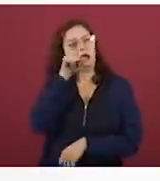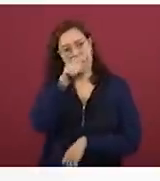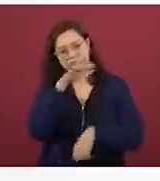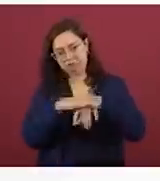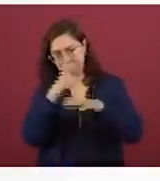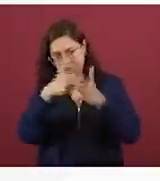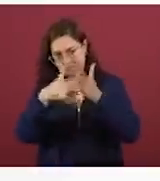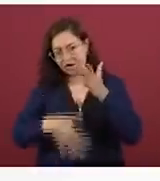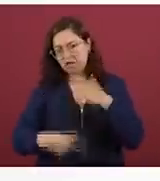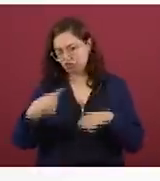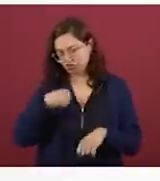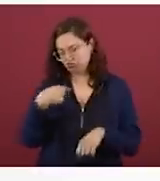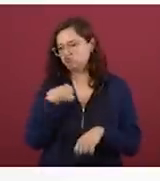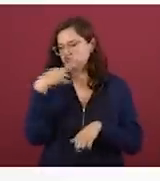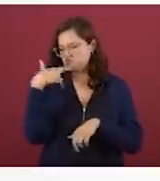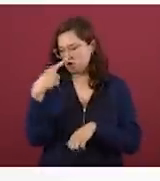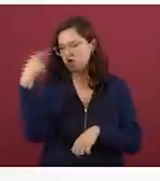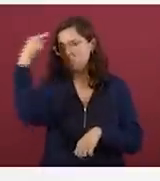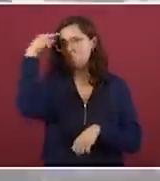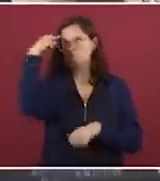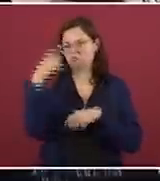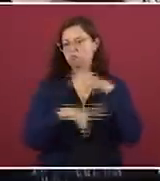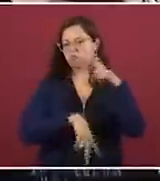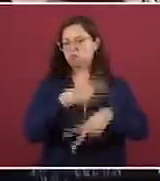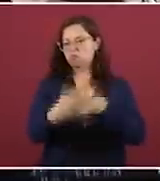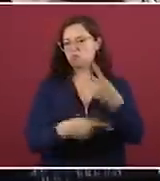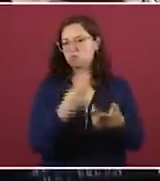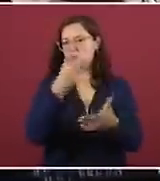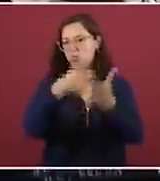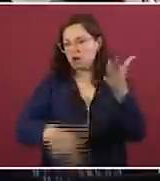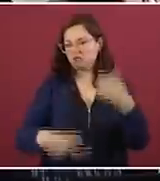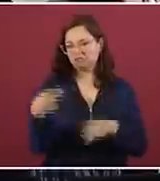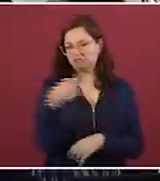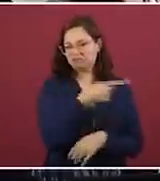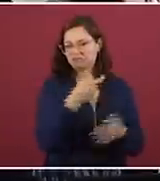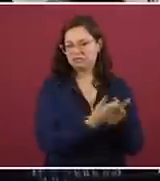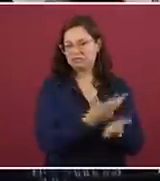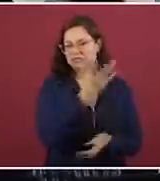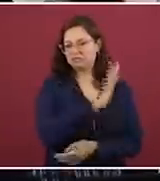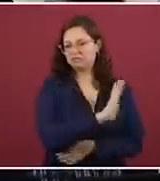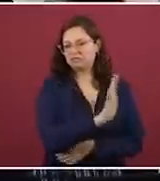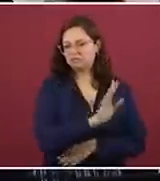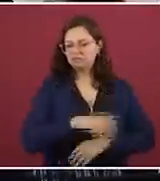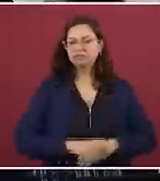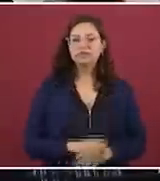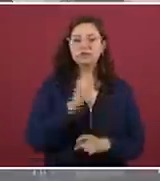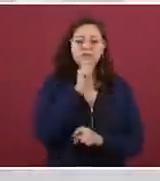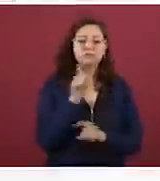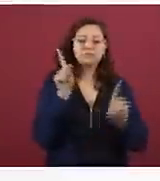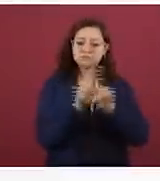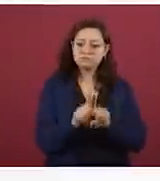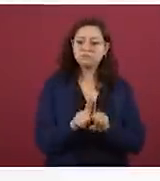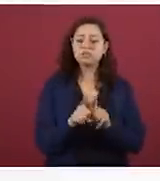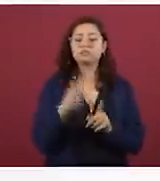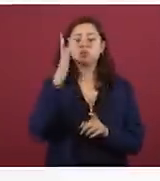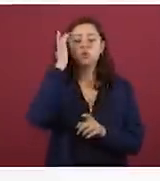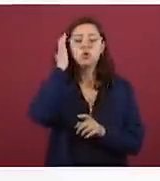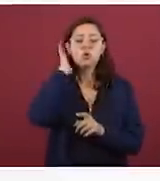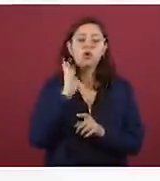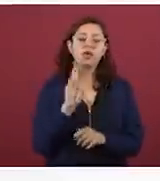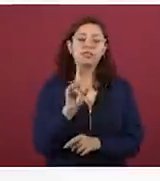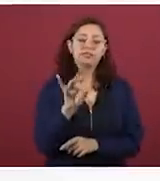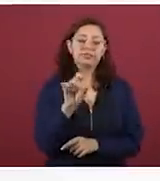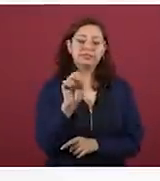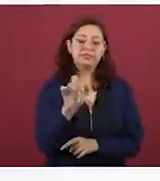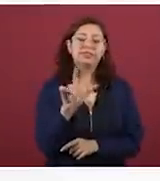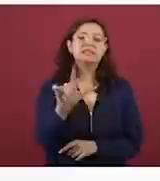que somos. Y en diésel, la gasolinera que da más caro está también en Ahome, Sinaloa. Es la misma